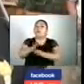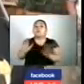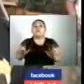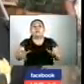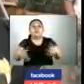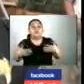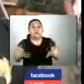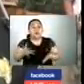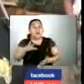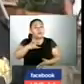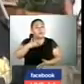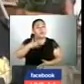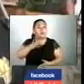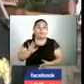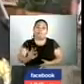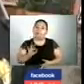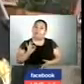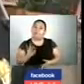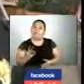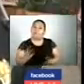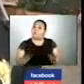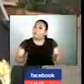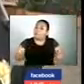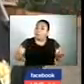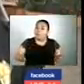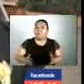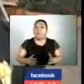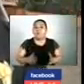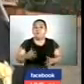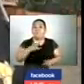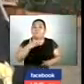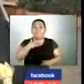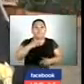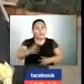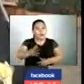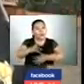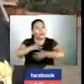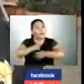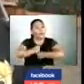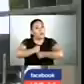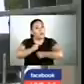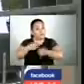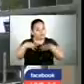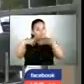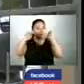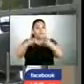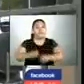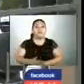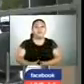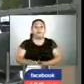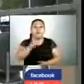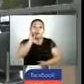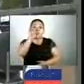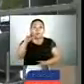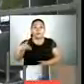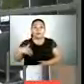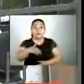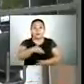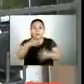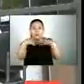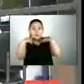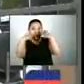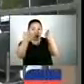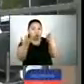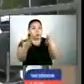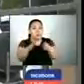para sentirse bien, confiable en su salud. Según las autoridades de salud, la